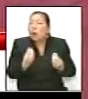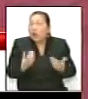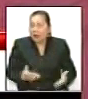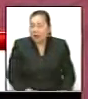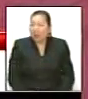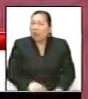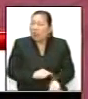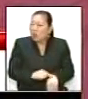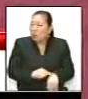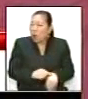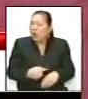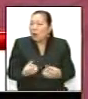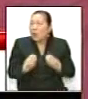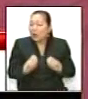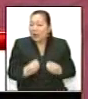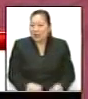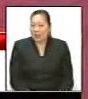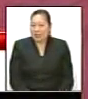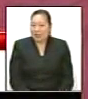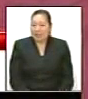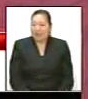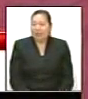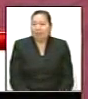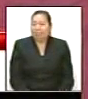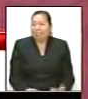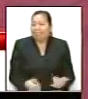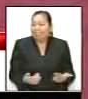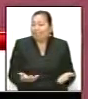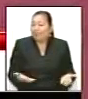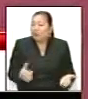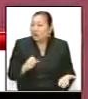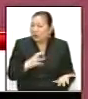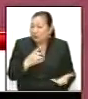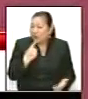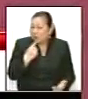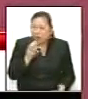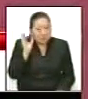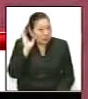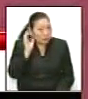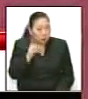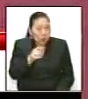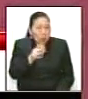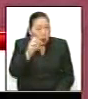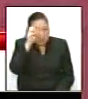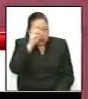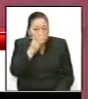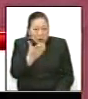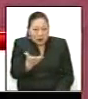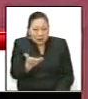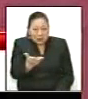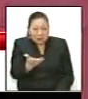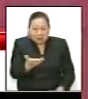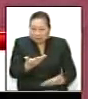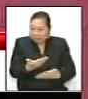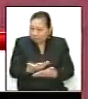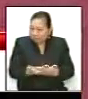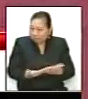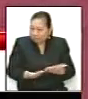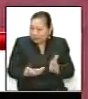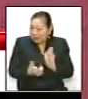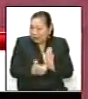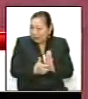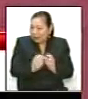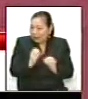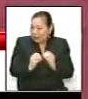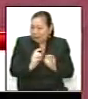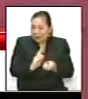cambiar? ¿No? Porque acá yo quisiera también escuchar su opinión, si considera que el esquema de la ley de